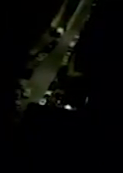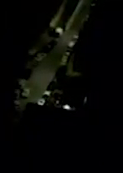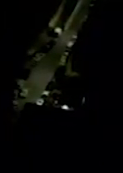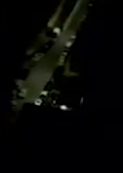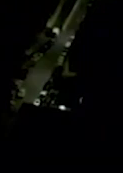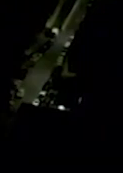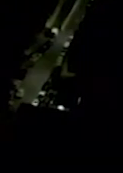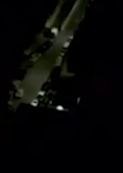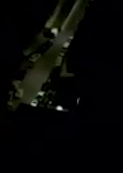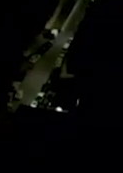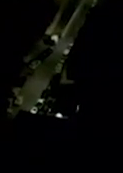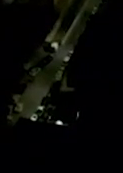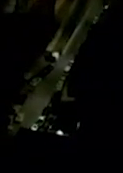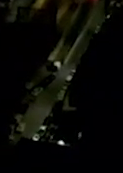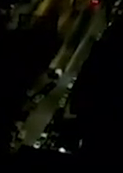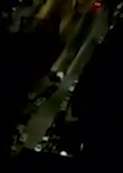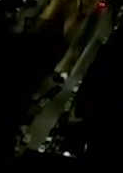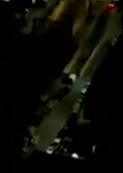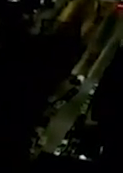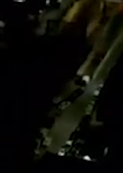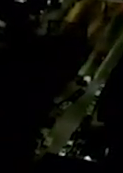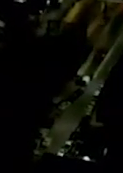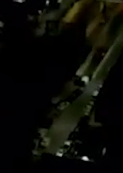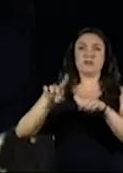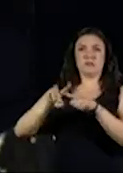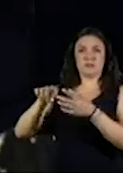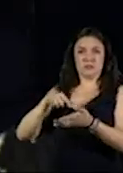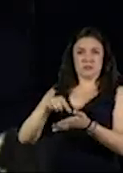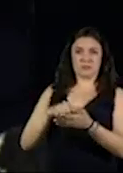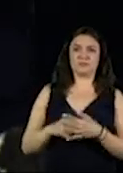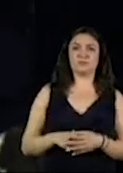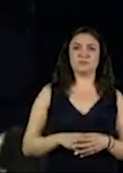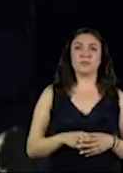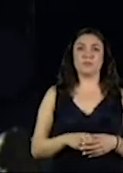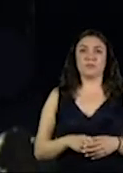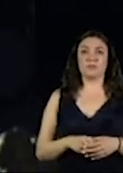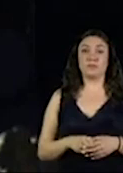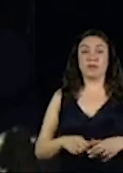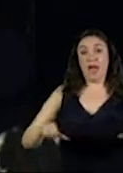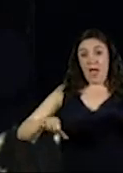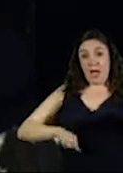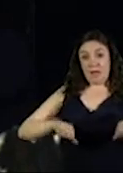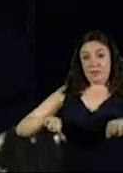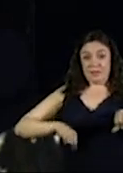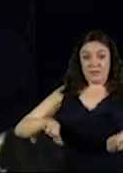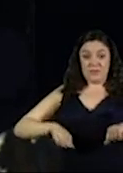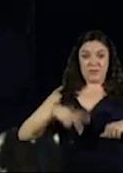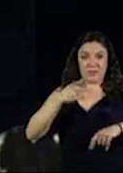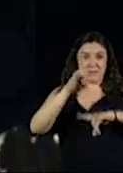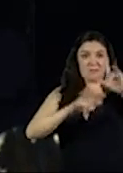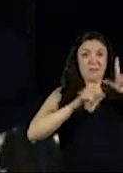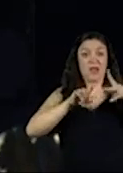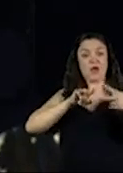generó una derrama económica de 8 mil millones de pesos la actividad de la actividad de la feria